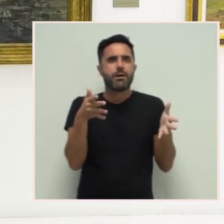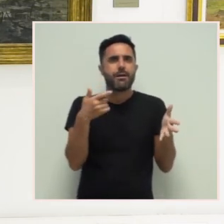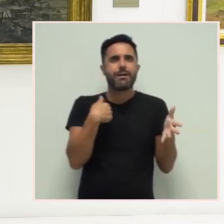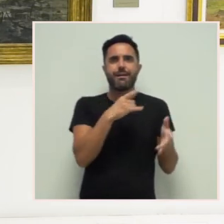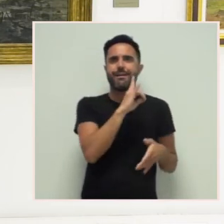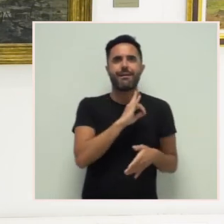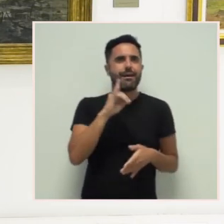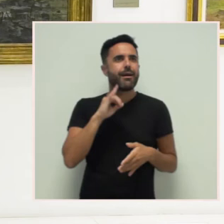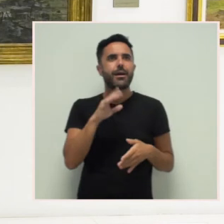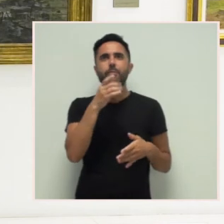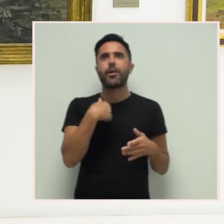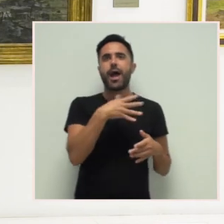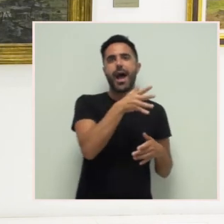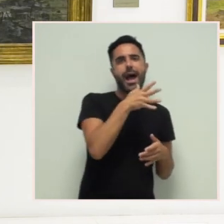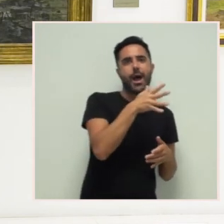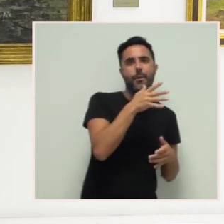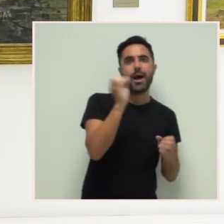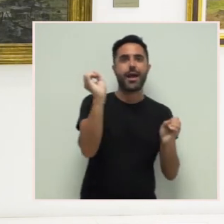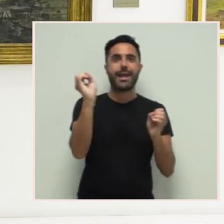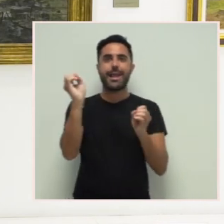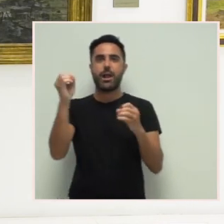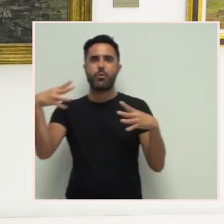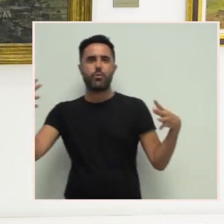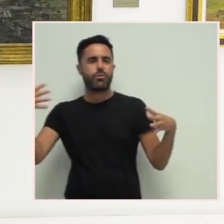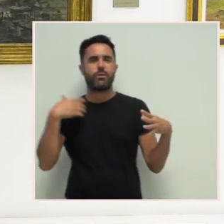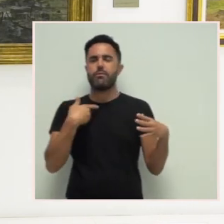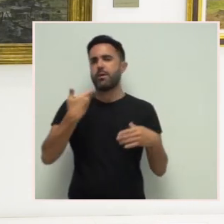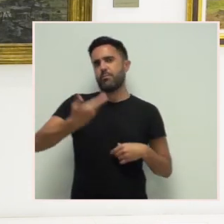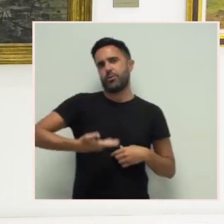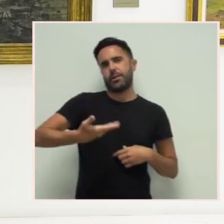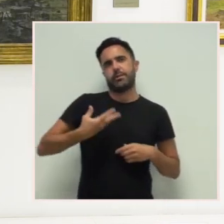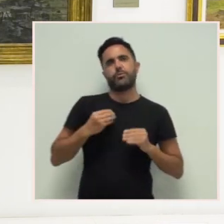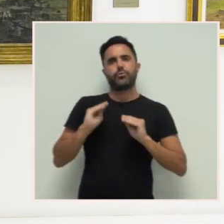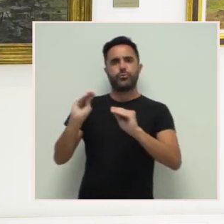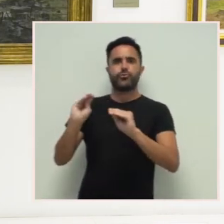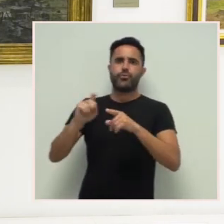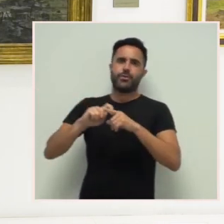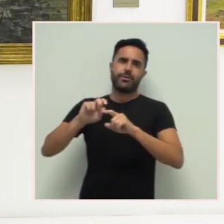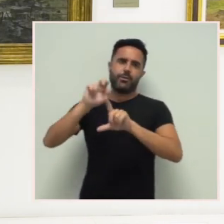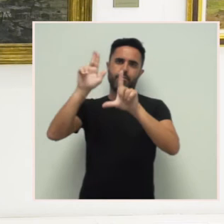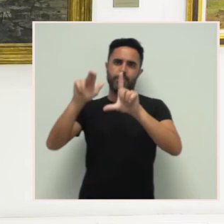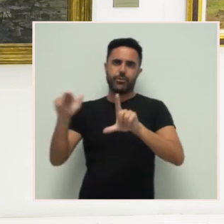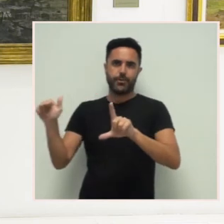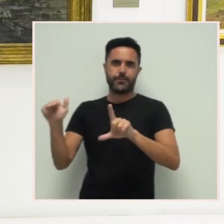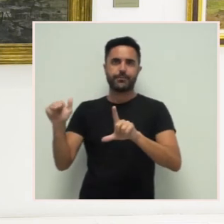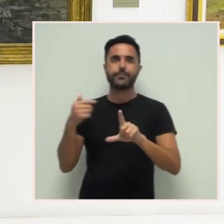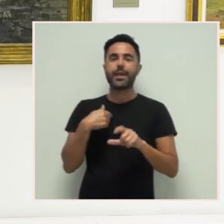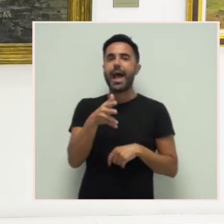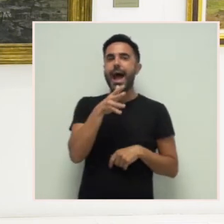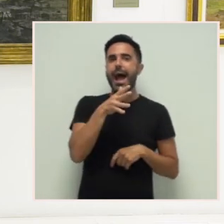elementos fundamentais á hora da representación na pintura. Os brillos, os reflexos da